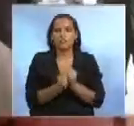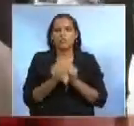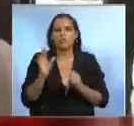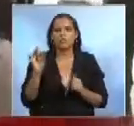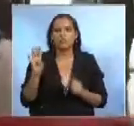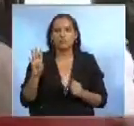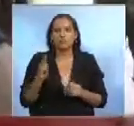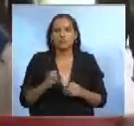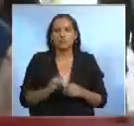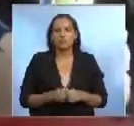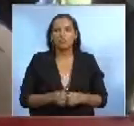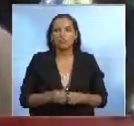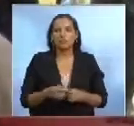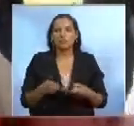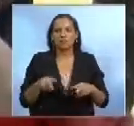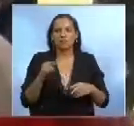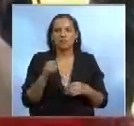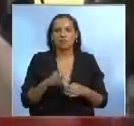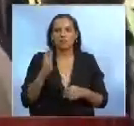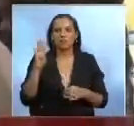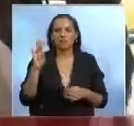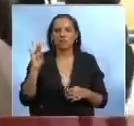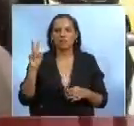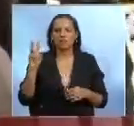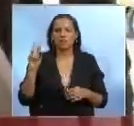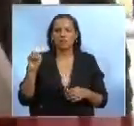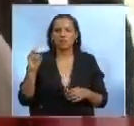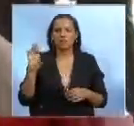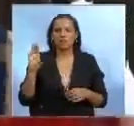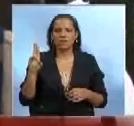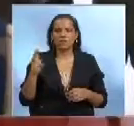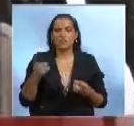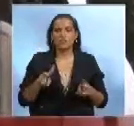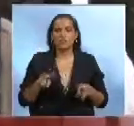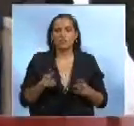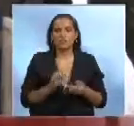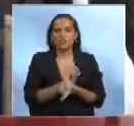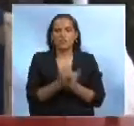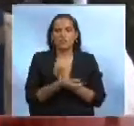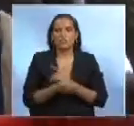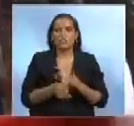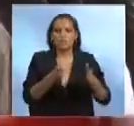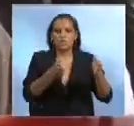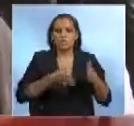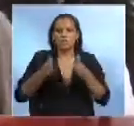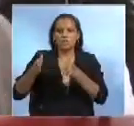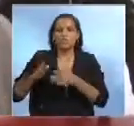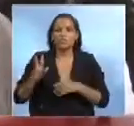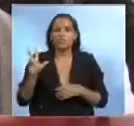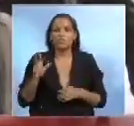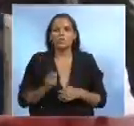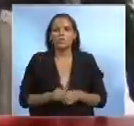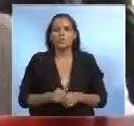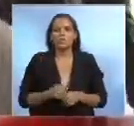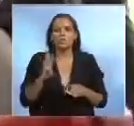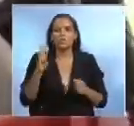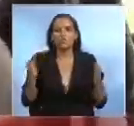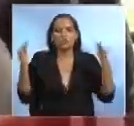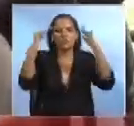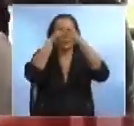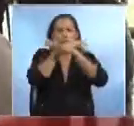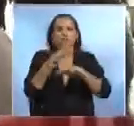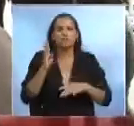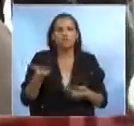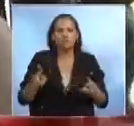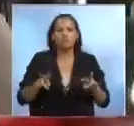$16,085,239.84. Y a la altura del mismo ya está contemplado también un intercambiador que tendrá 8 carriles, 4 aéreos y 4 en tierra, lo que sin